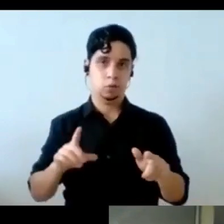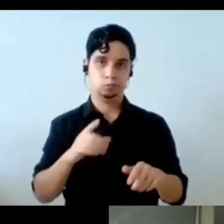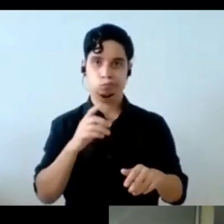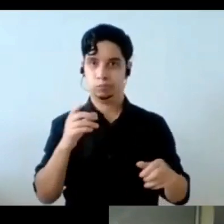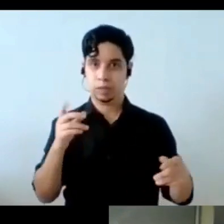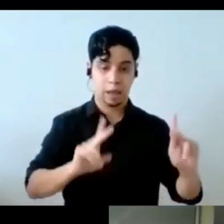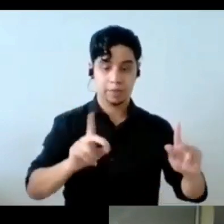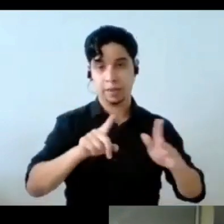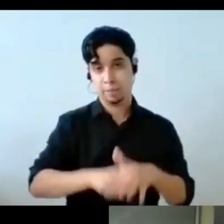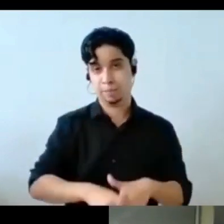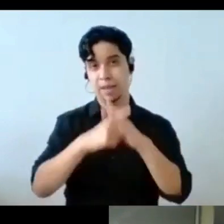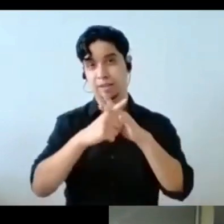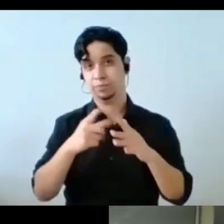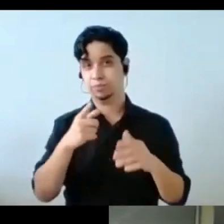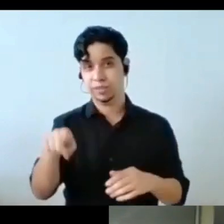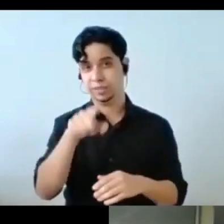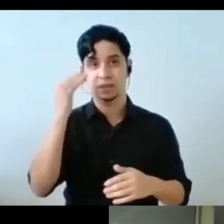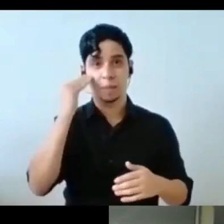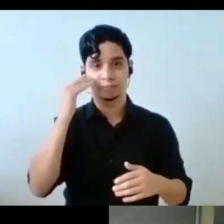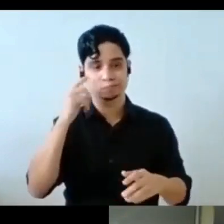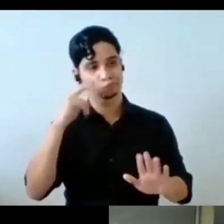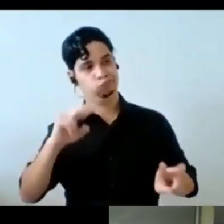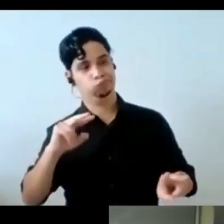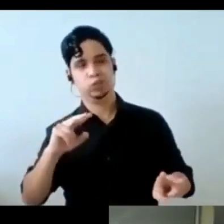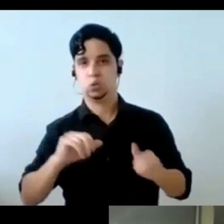todo el precursor, como dice Javier, pues